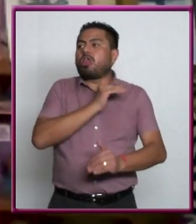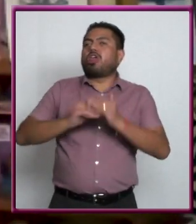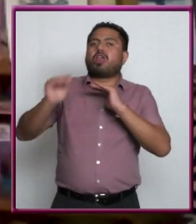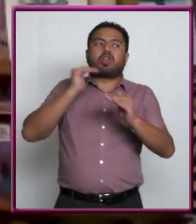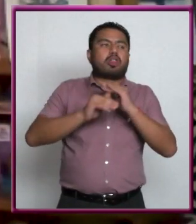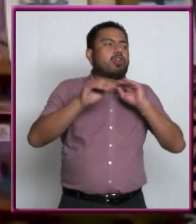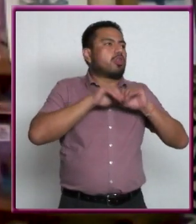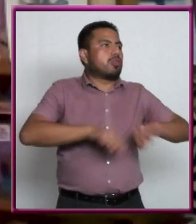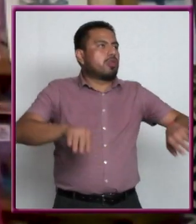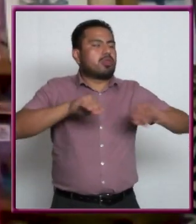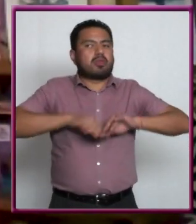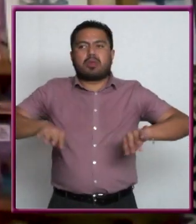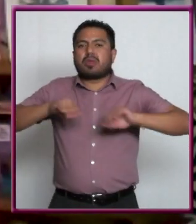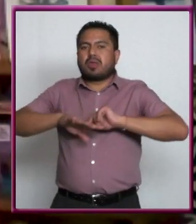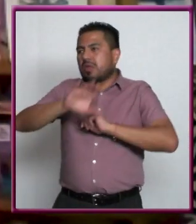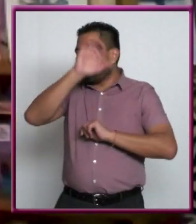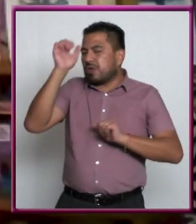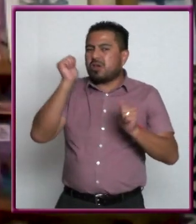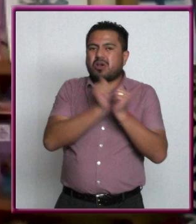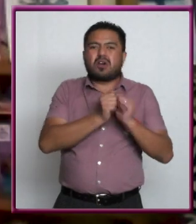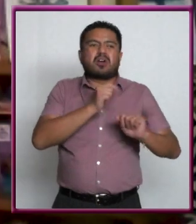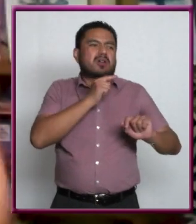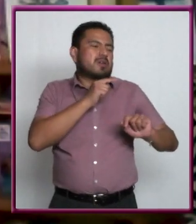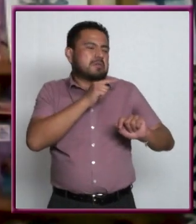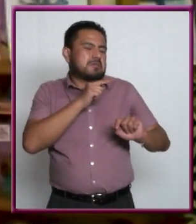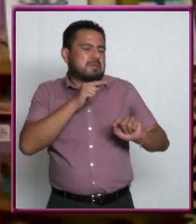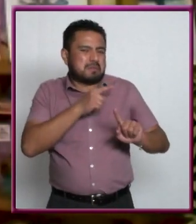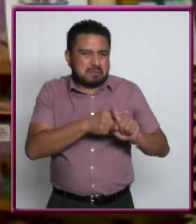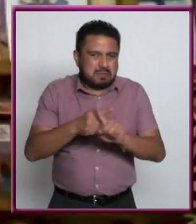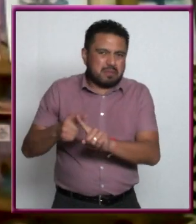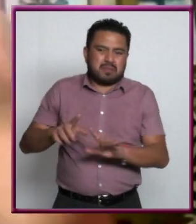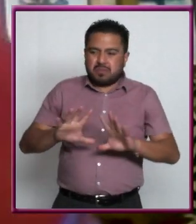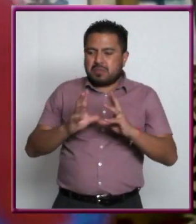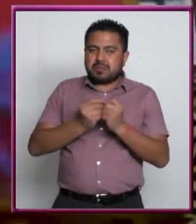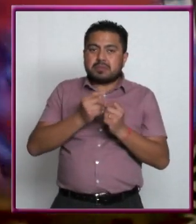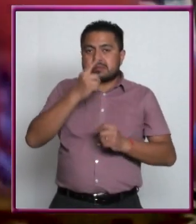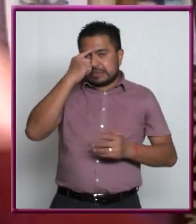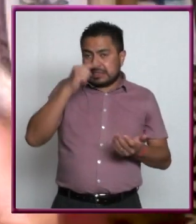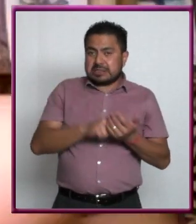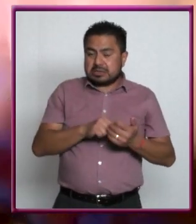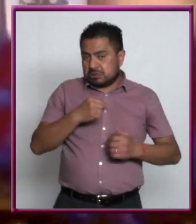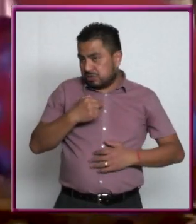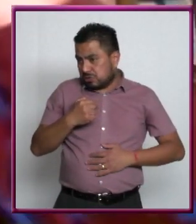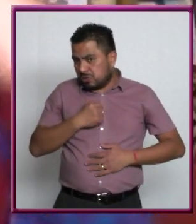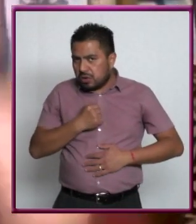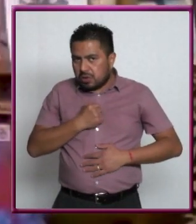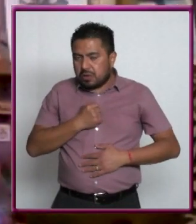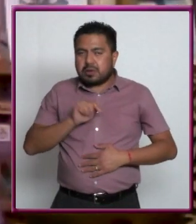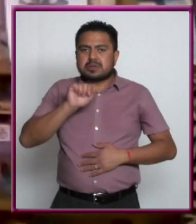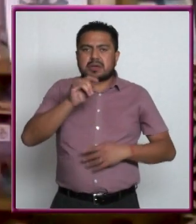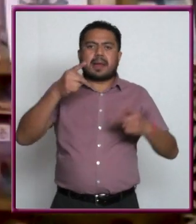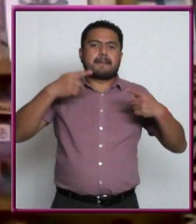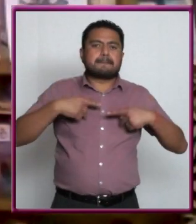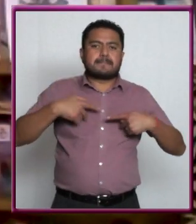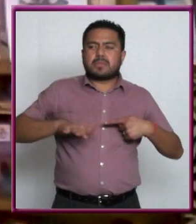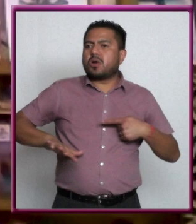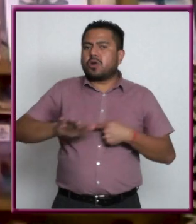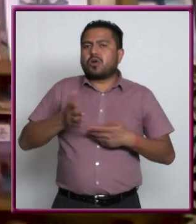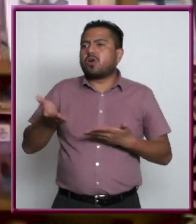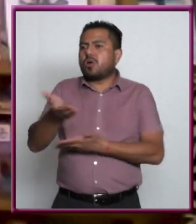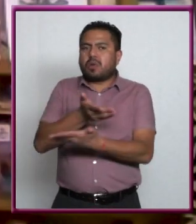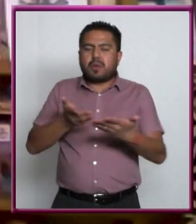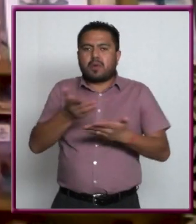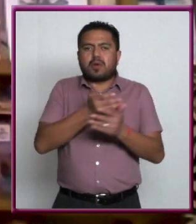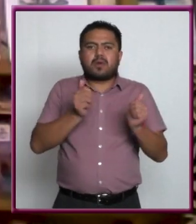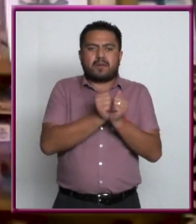el pack, todas estas cuestiones relacionadas con el sexting, entre otras cosas. Entonces, yo creo que si las personas